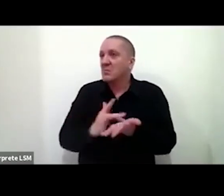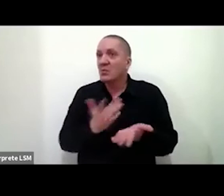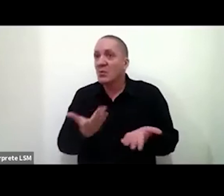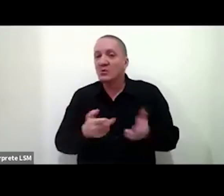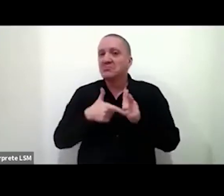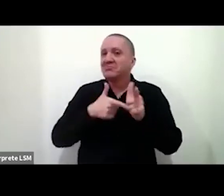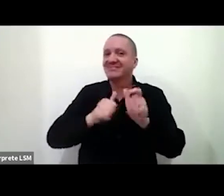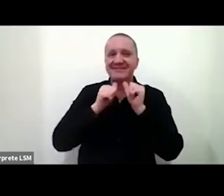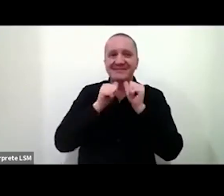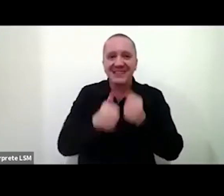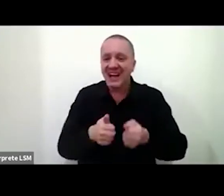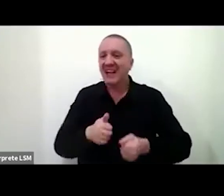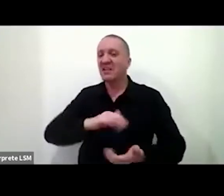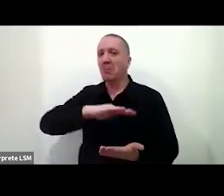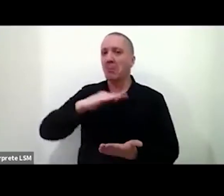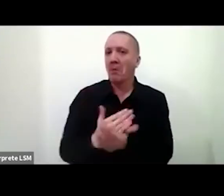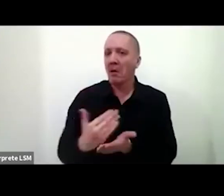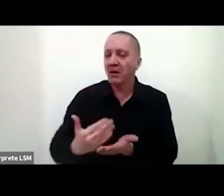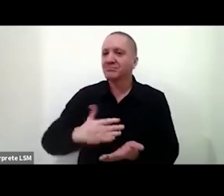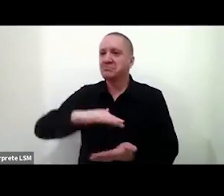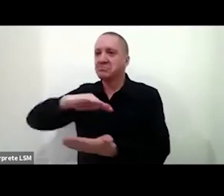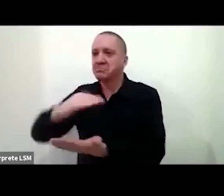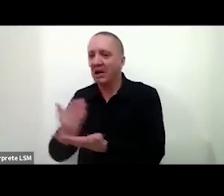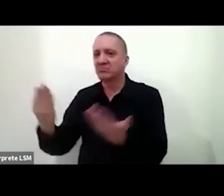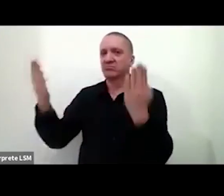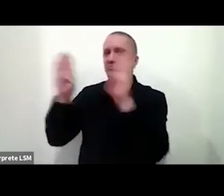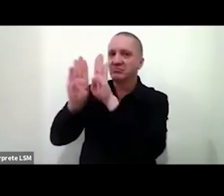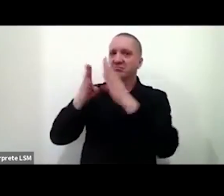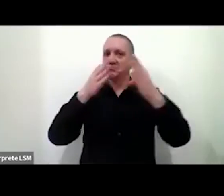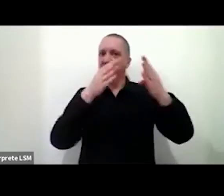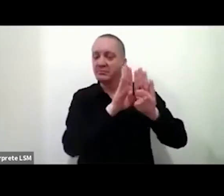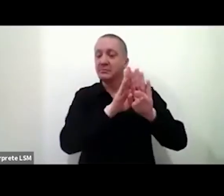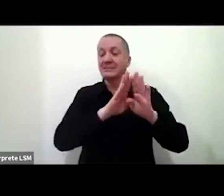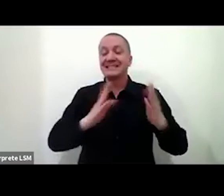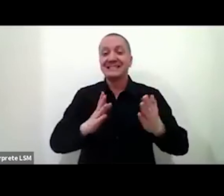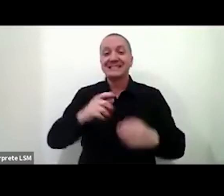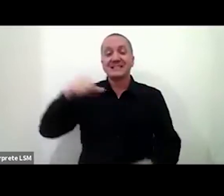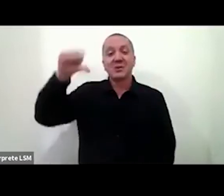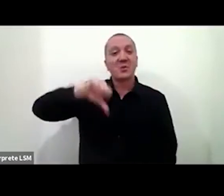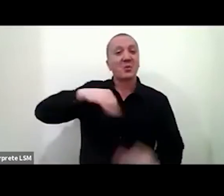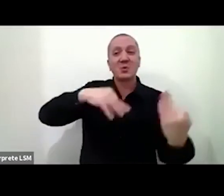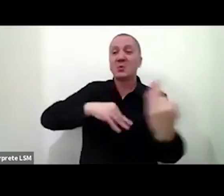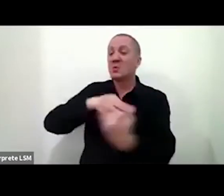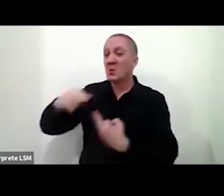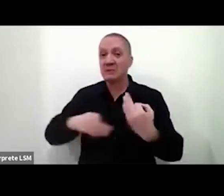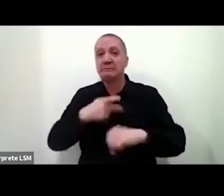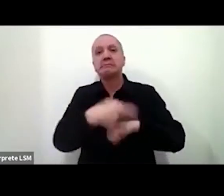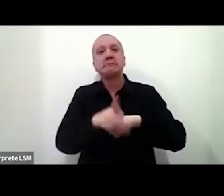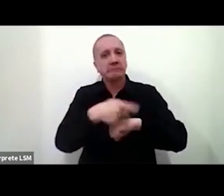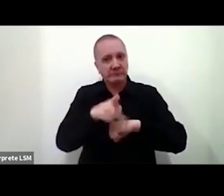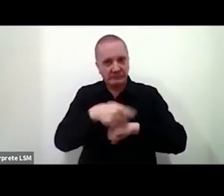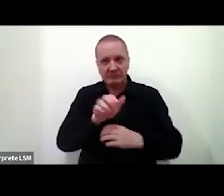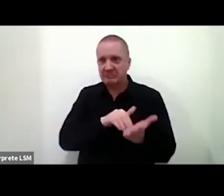manera van a poder volver a trabajar. 2 de cada 5 personas trans que ejercen la prostitución son